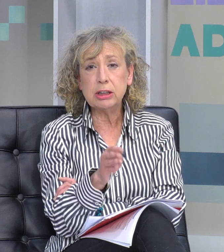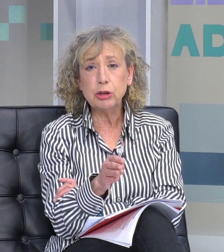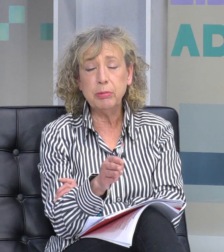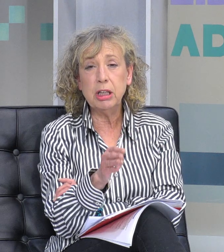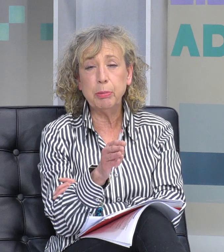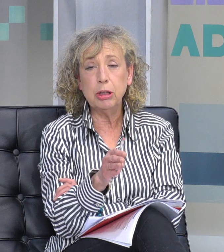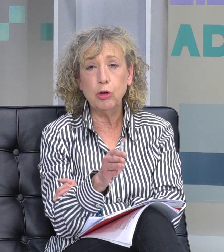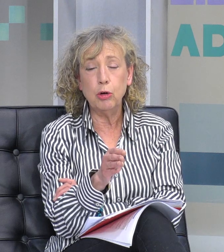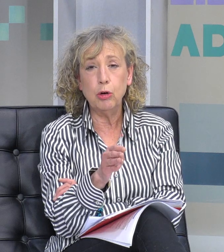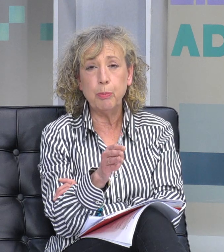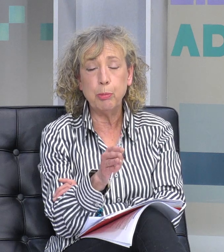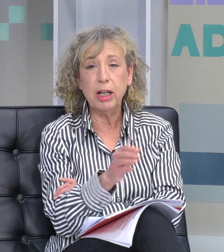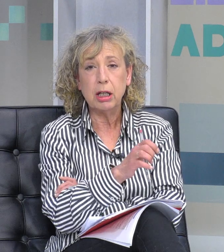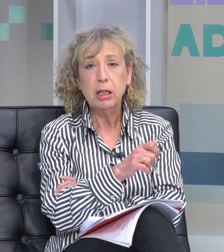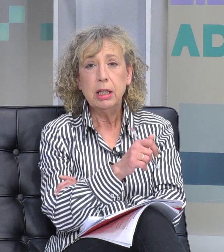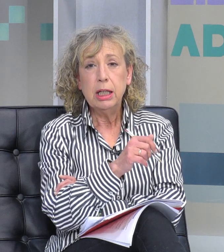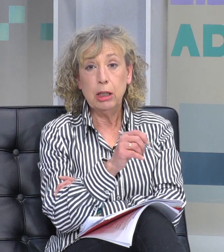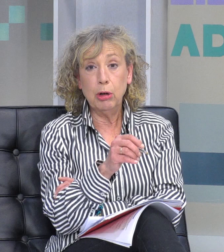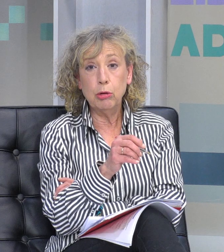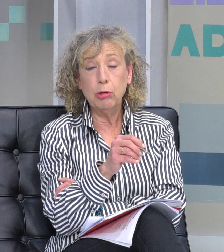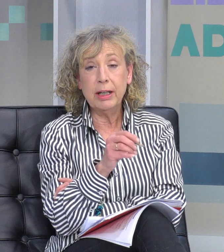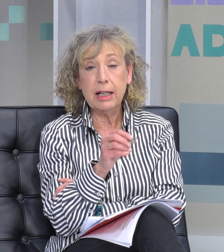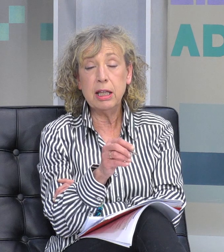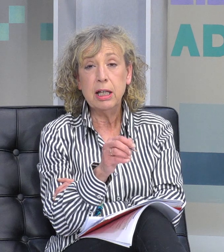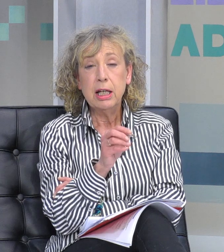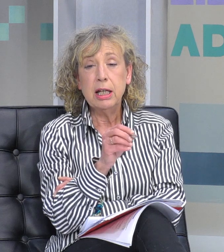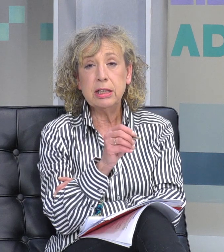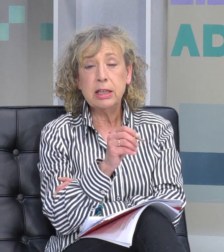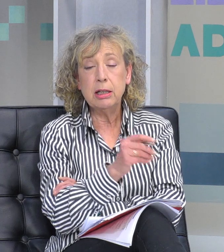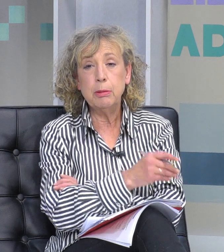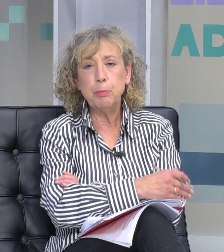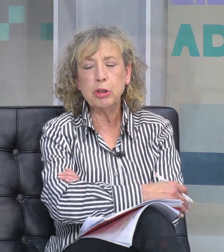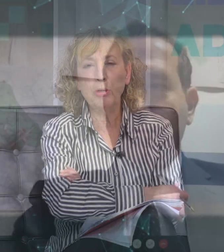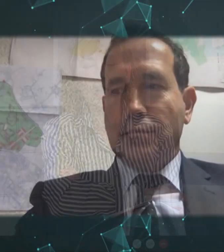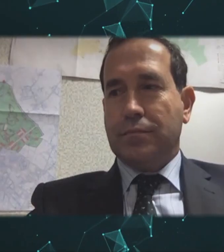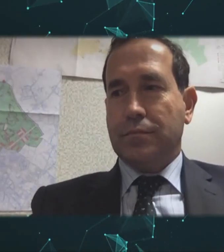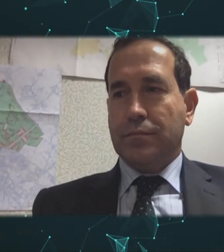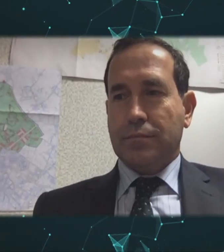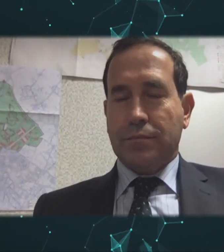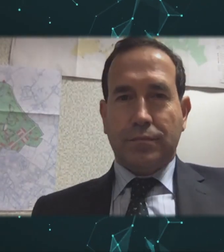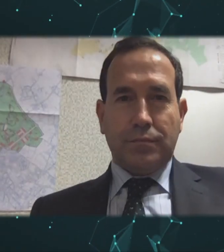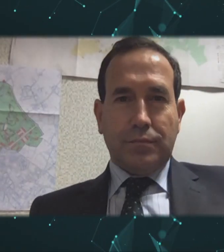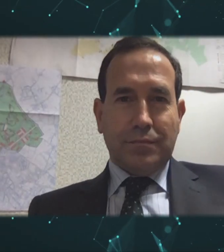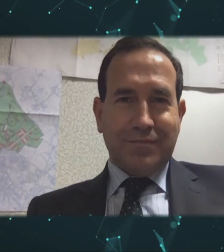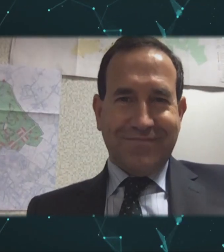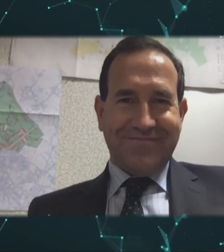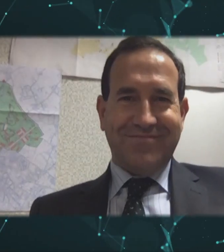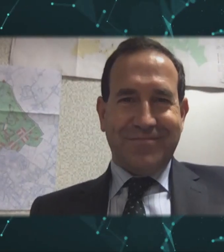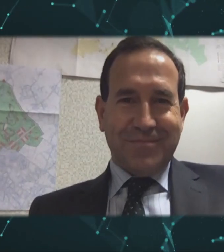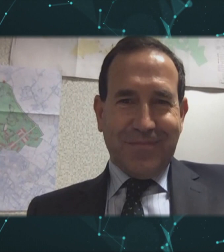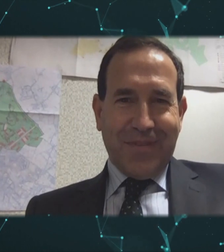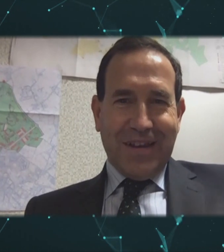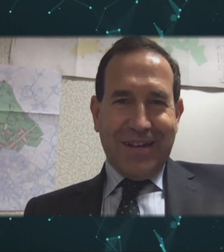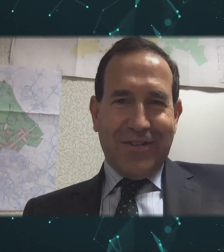es el caso también del Partido Popular. Eduardo Andrade es portavoz en esta comisión. Arratsaldeon, muy buenas tardes,